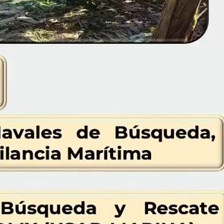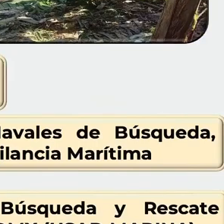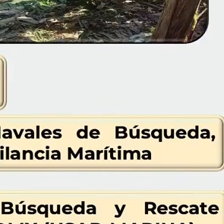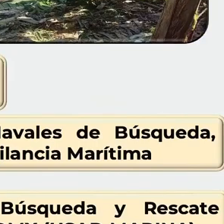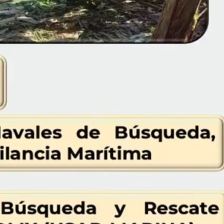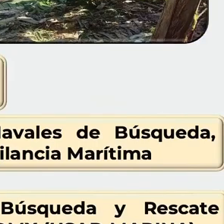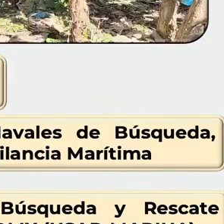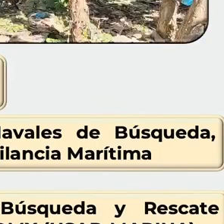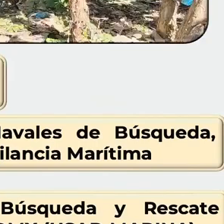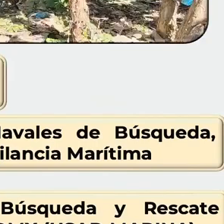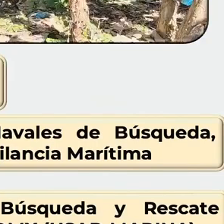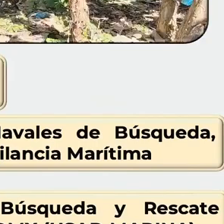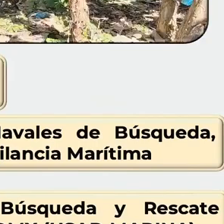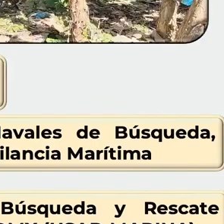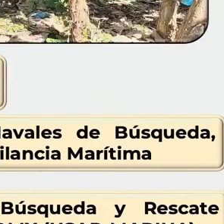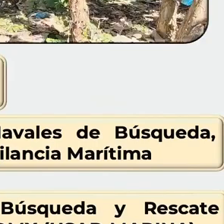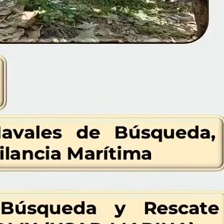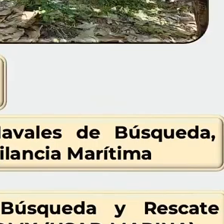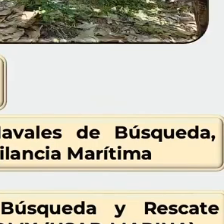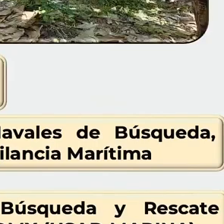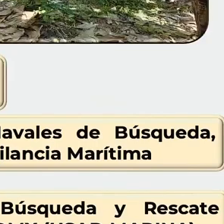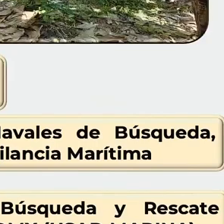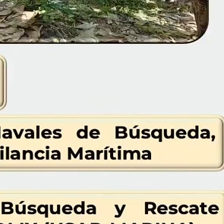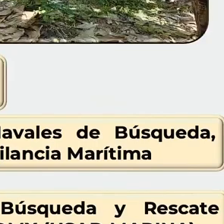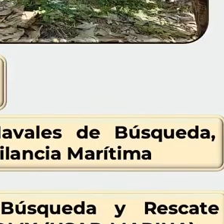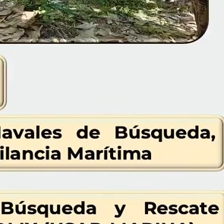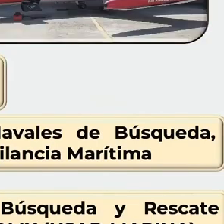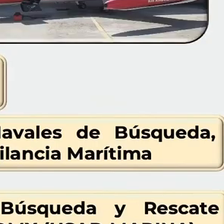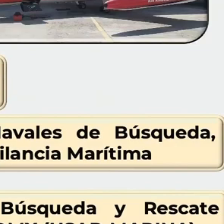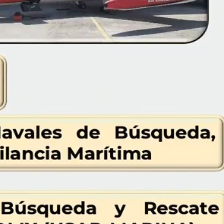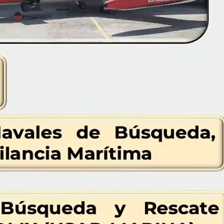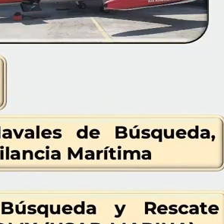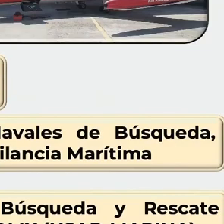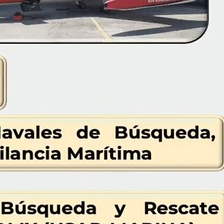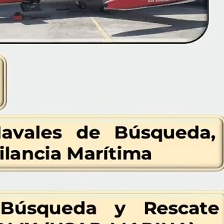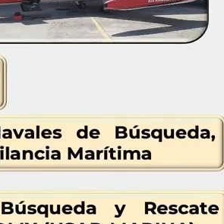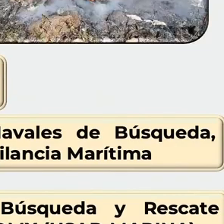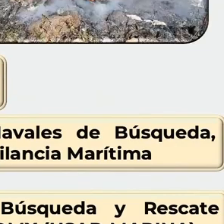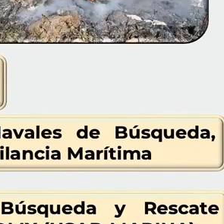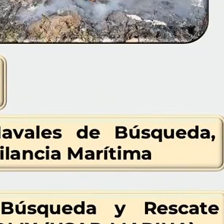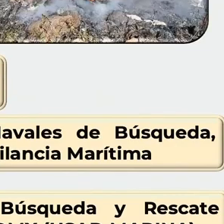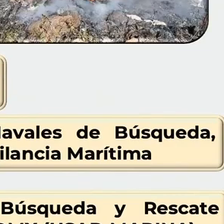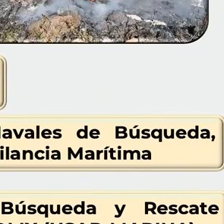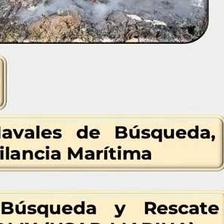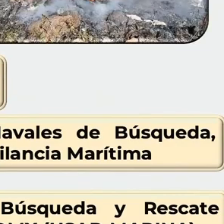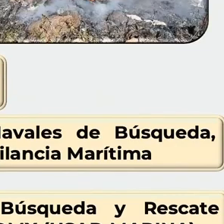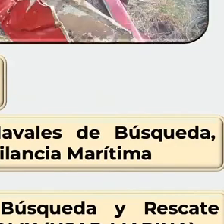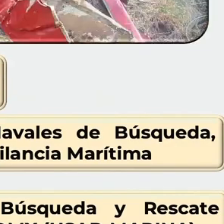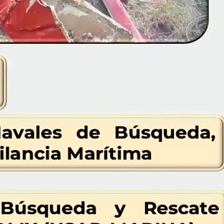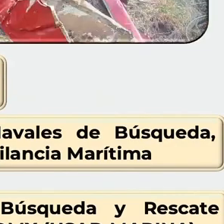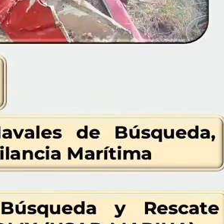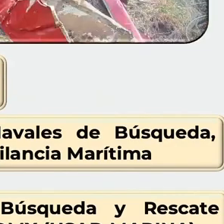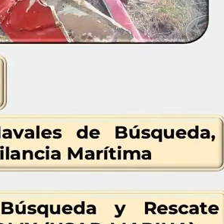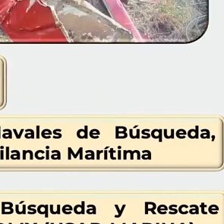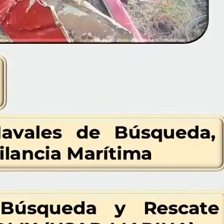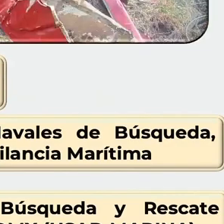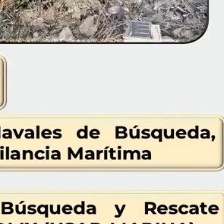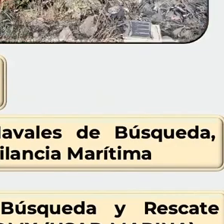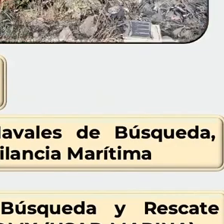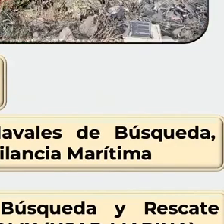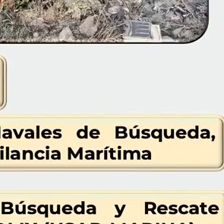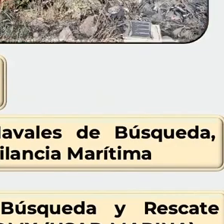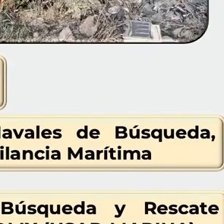28 subcentros coordinadores de búsqueda y rescate aéreo, y por parte de Marina 33 estaciones navales de búsqueda y